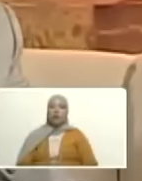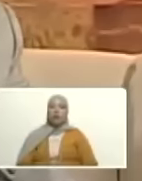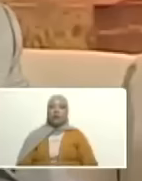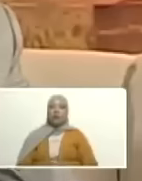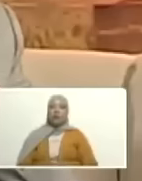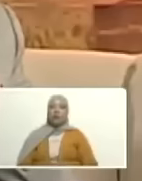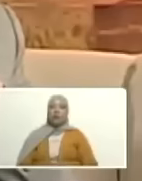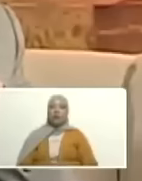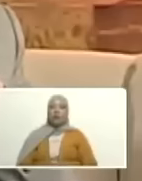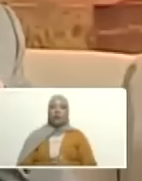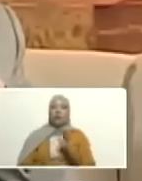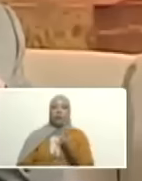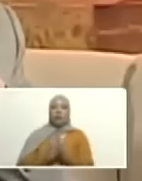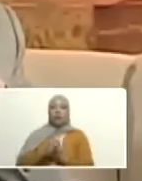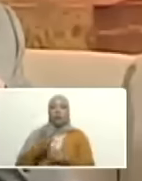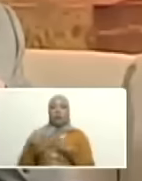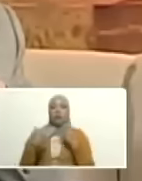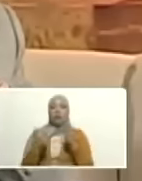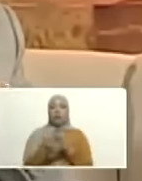Por eso es que